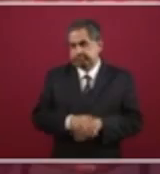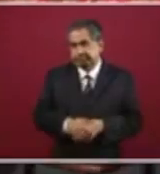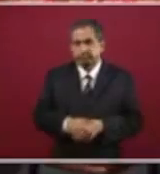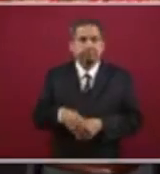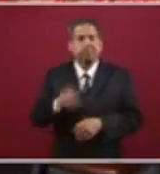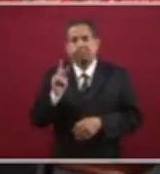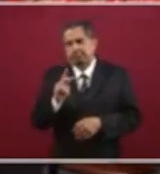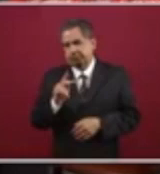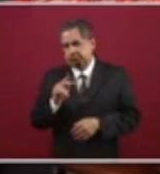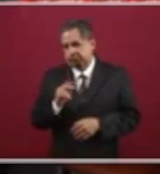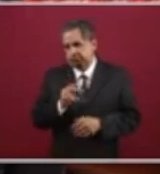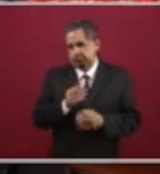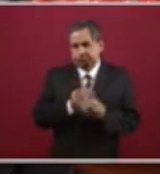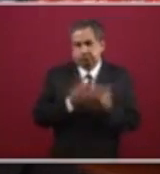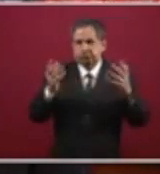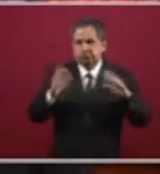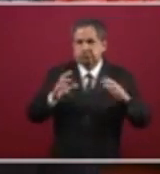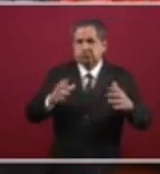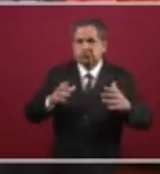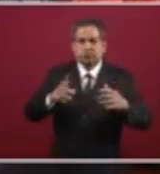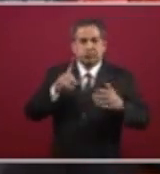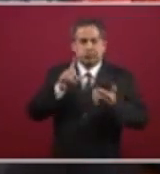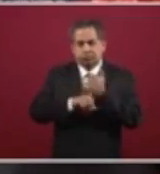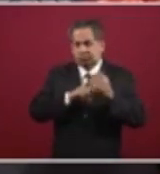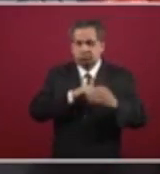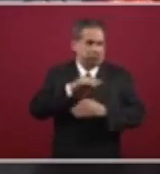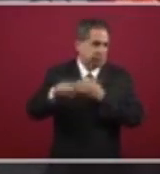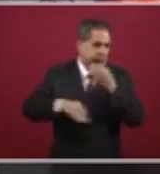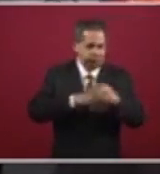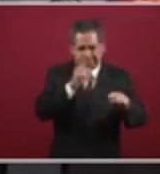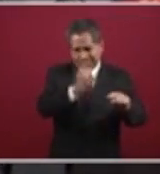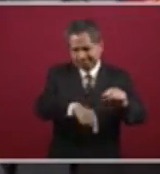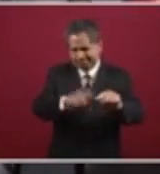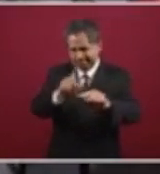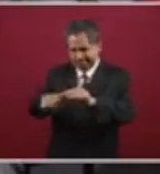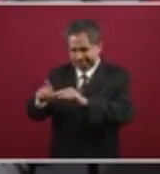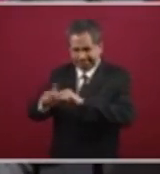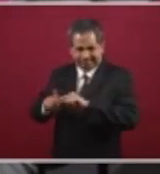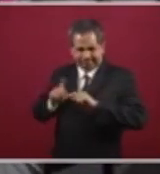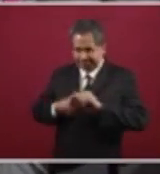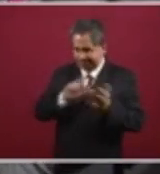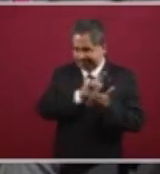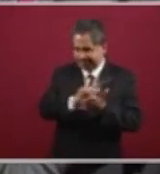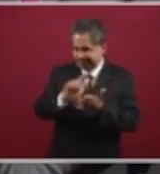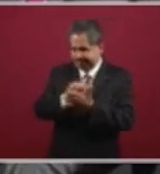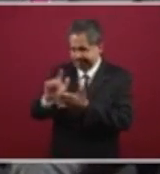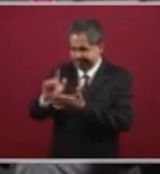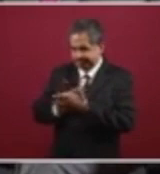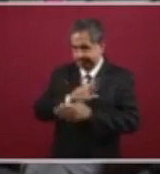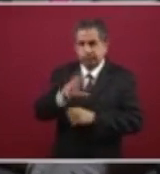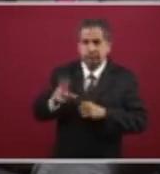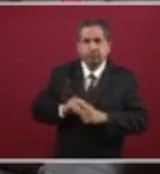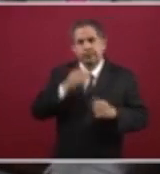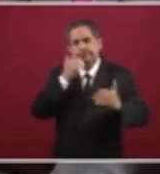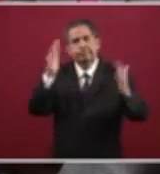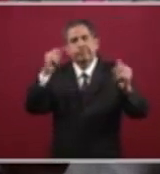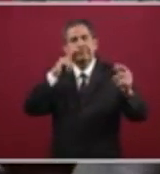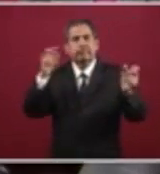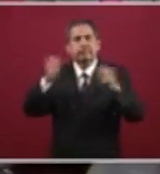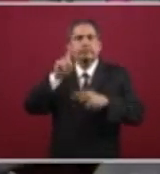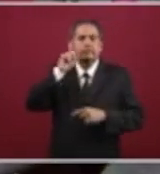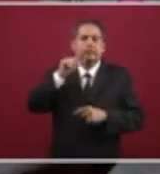Pero se está limpiando todo por completo. Bueno, nos vemos